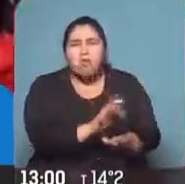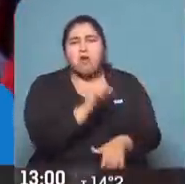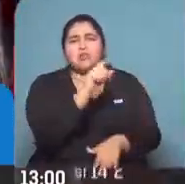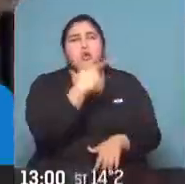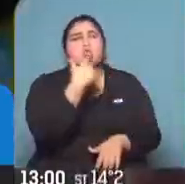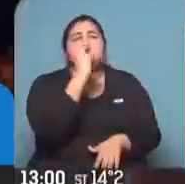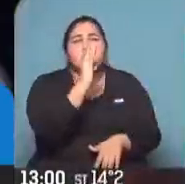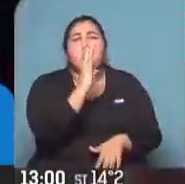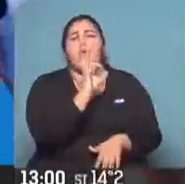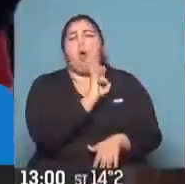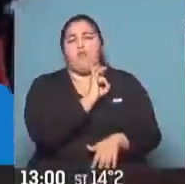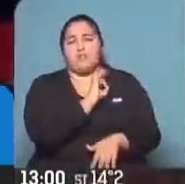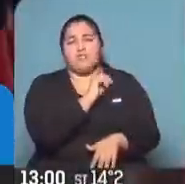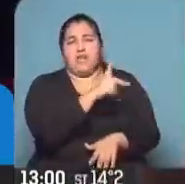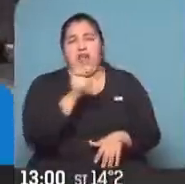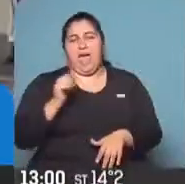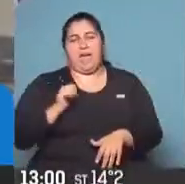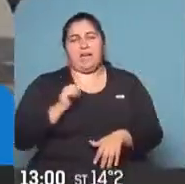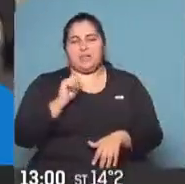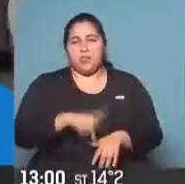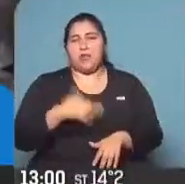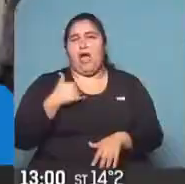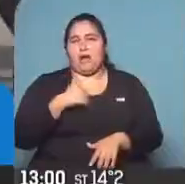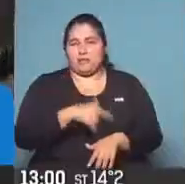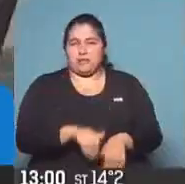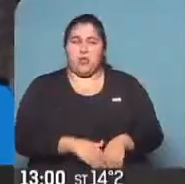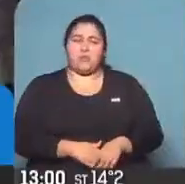oficiales en el ejército argentino